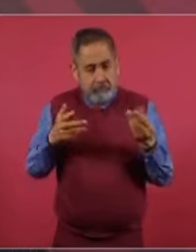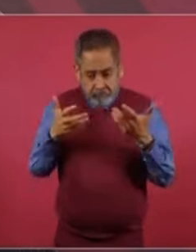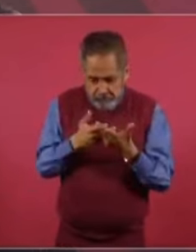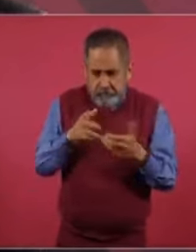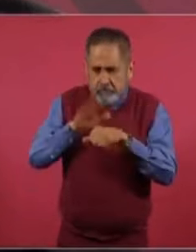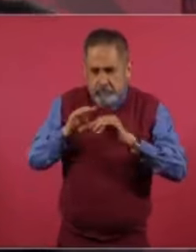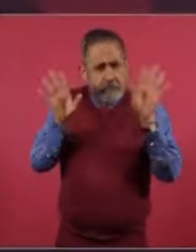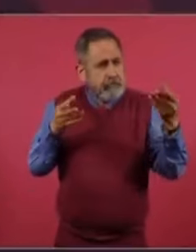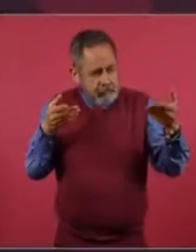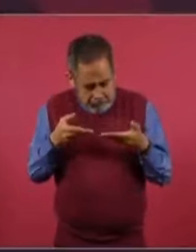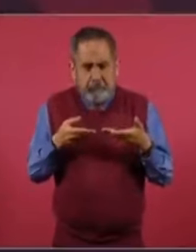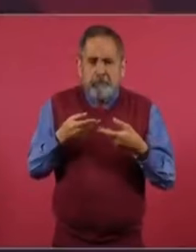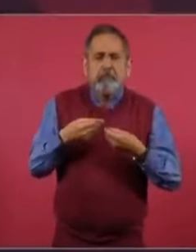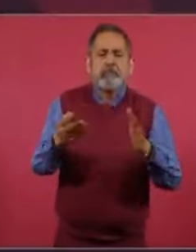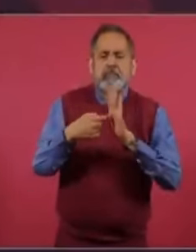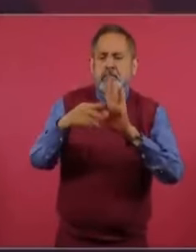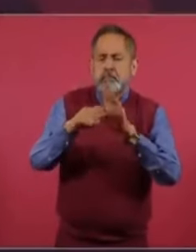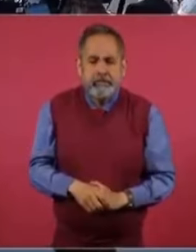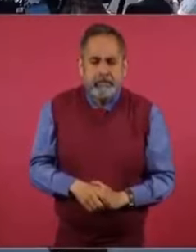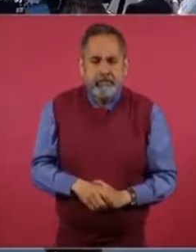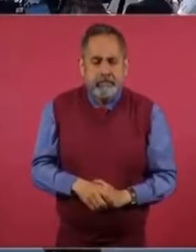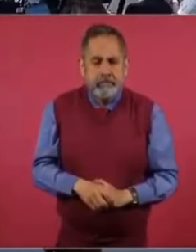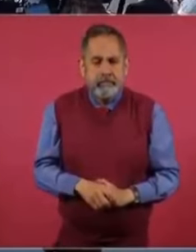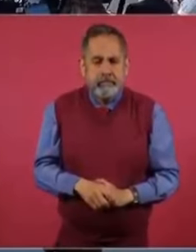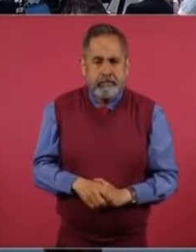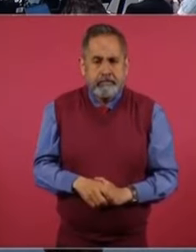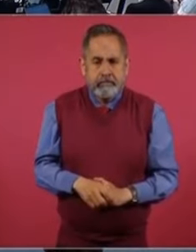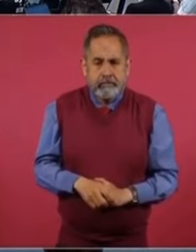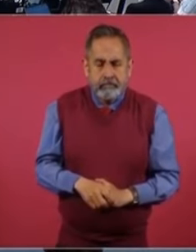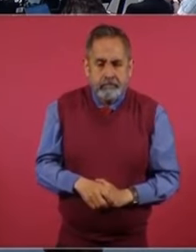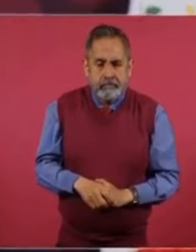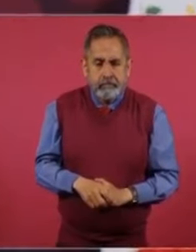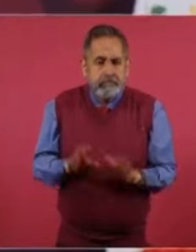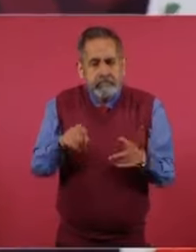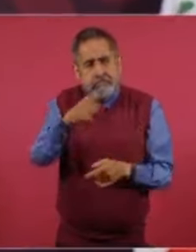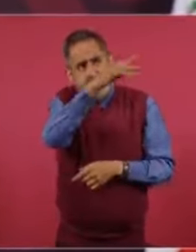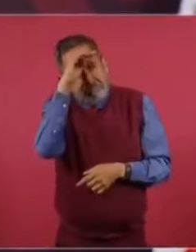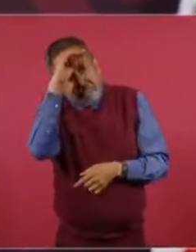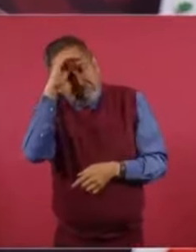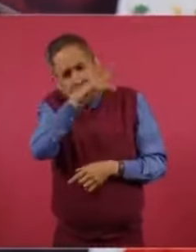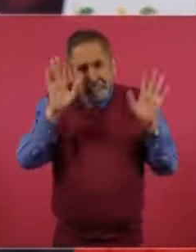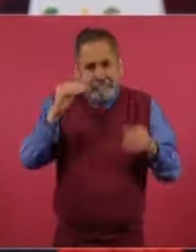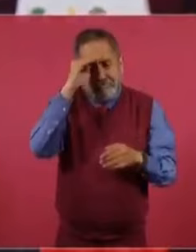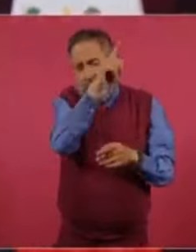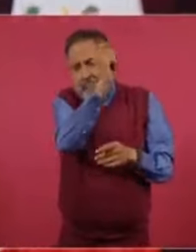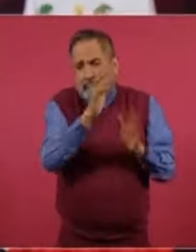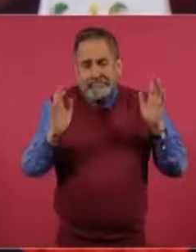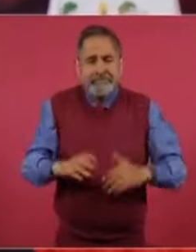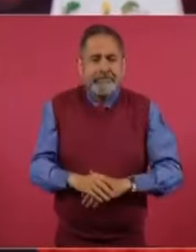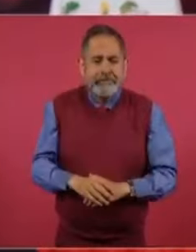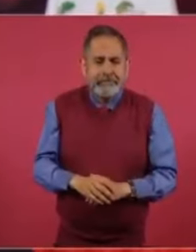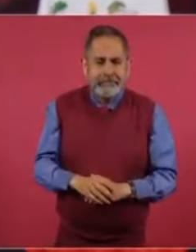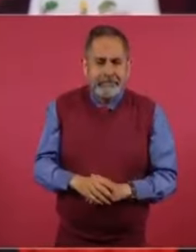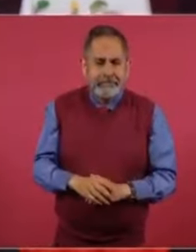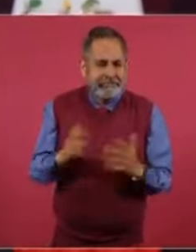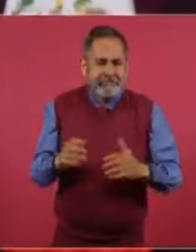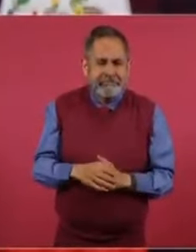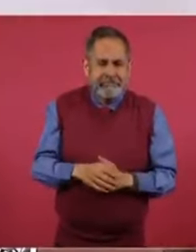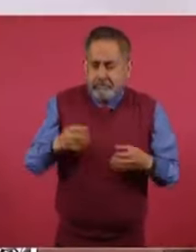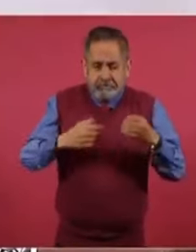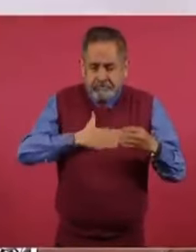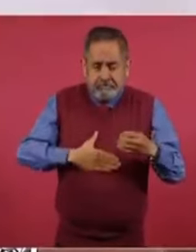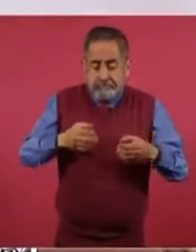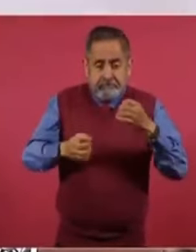ya más elementos, vamos a informarles a ustedes. Pues lo están pensando. Está pensando. Pero esto es como la